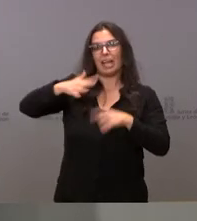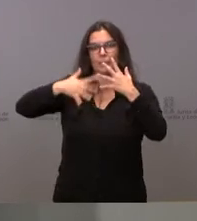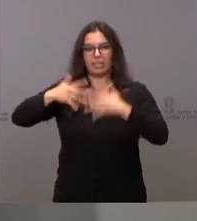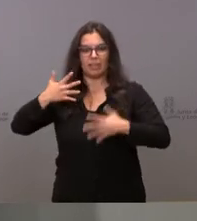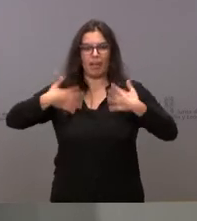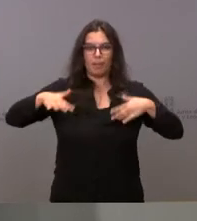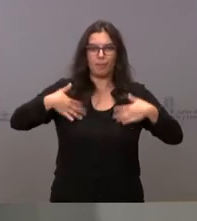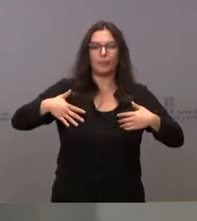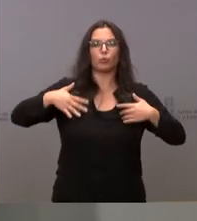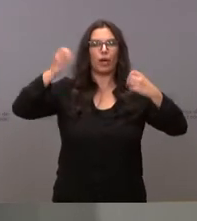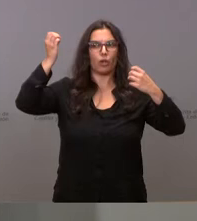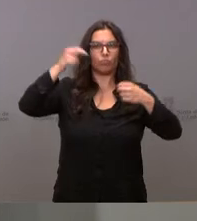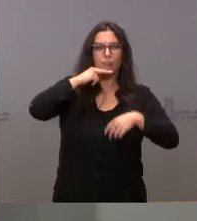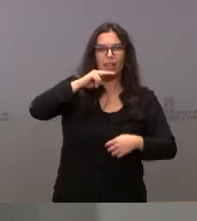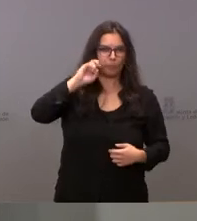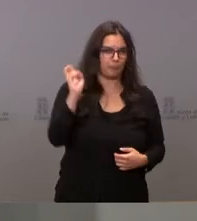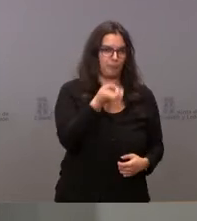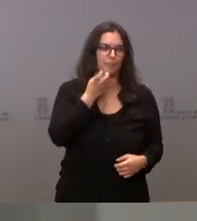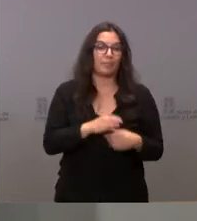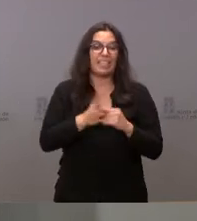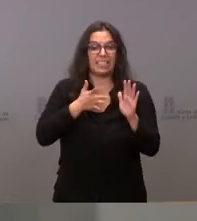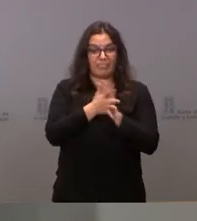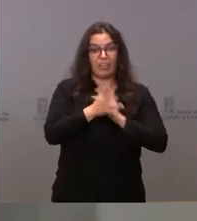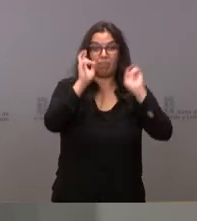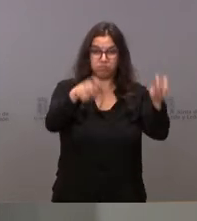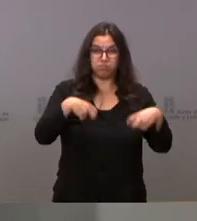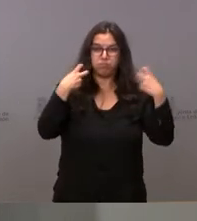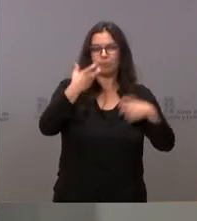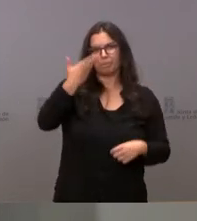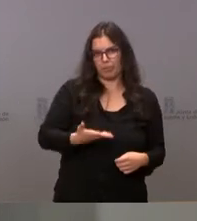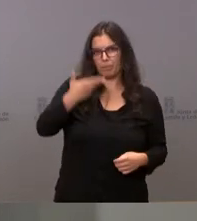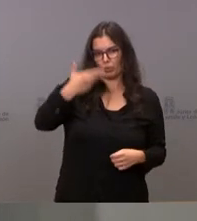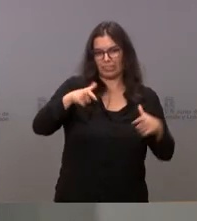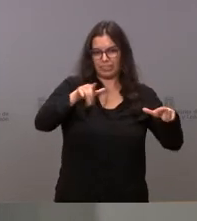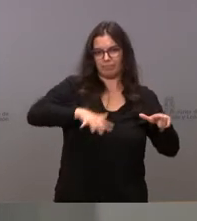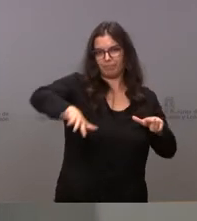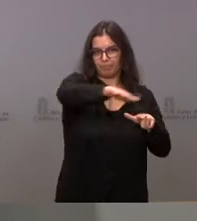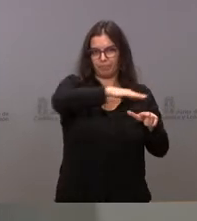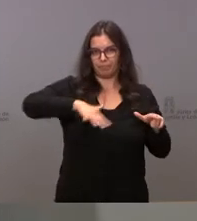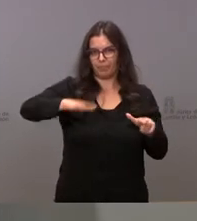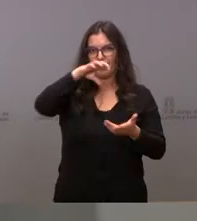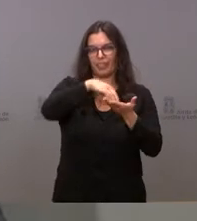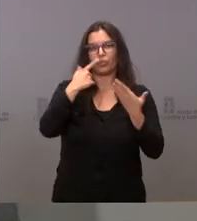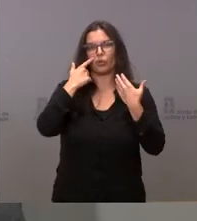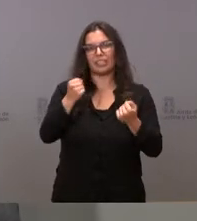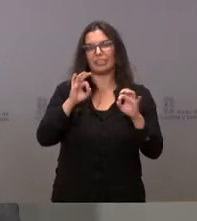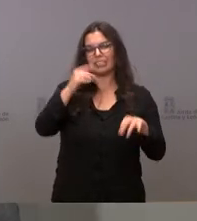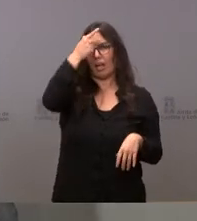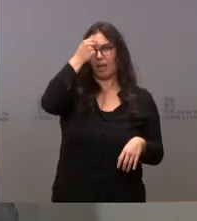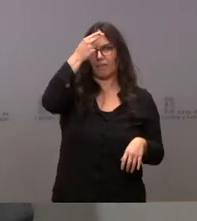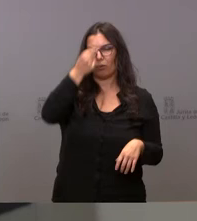aseos. Se trata, por tanto, de una importante reforma de este centro de salud de